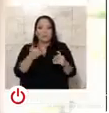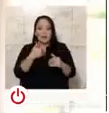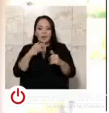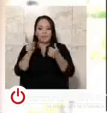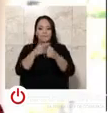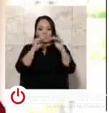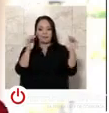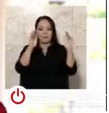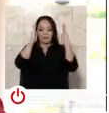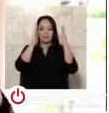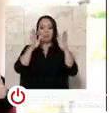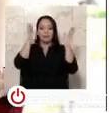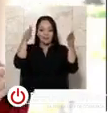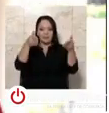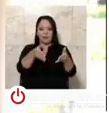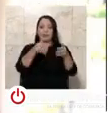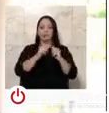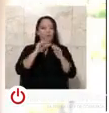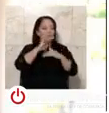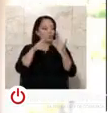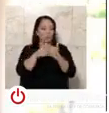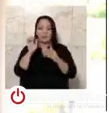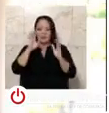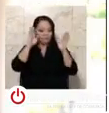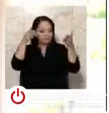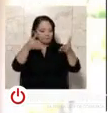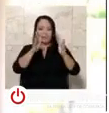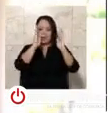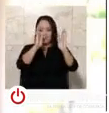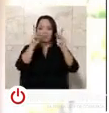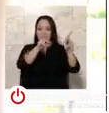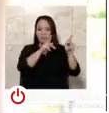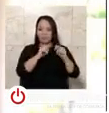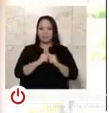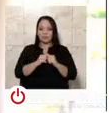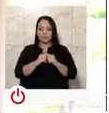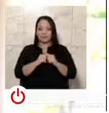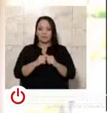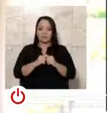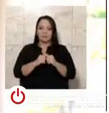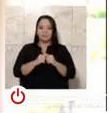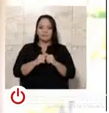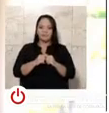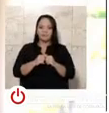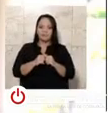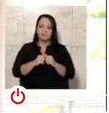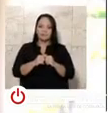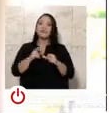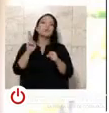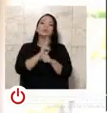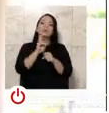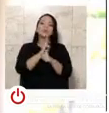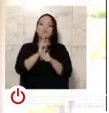nivel de atención dedicados con toda su energía a atención de nuestra población y